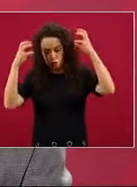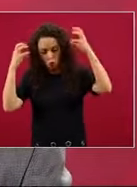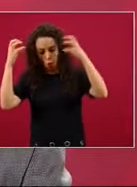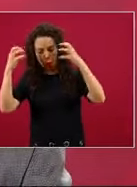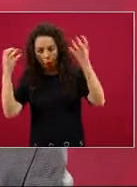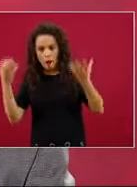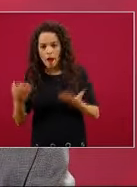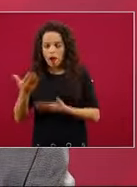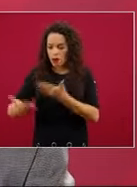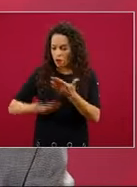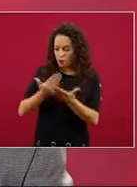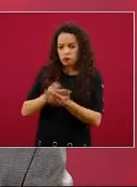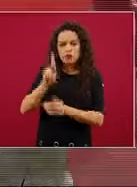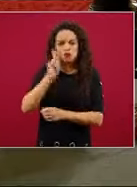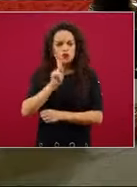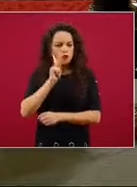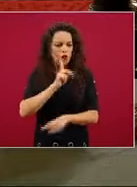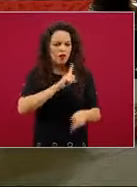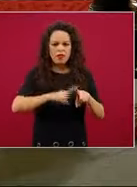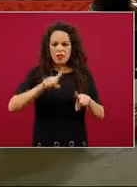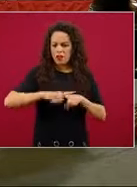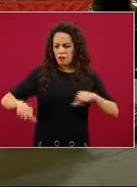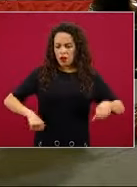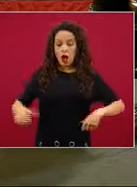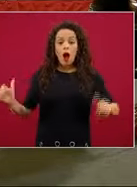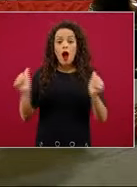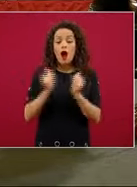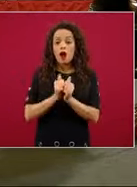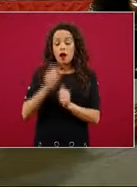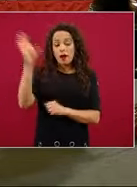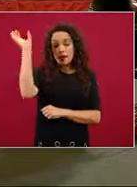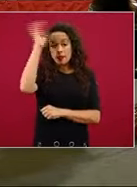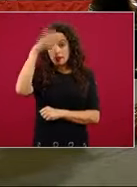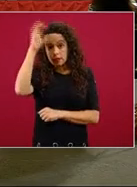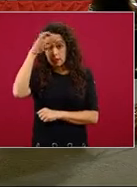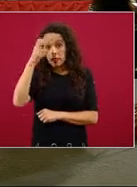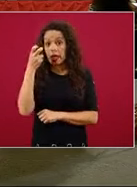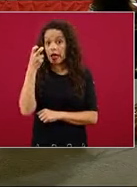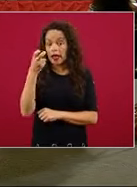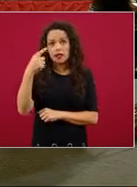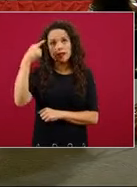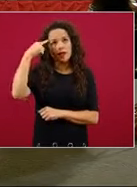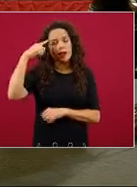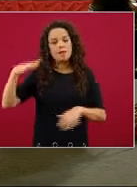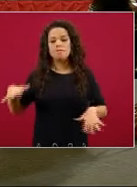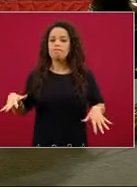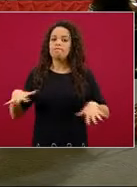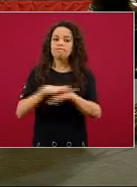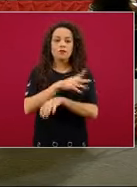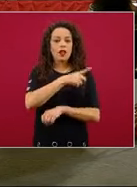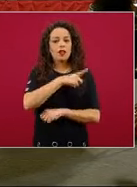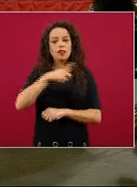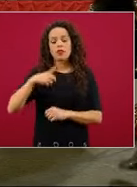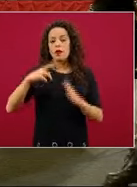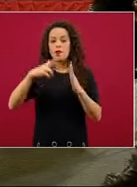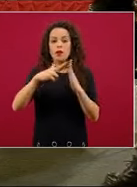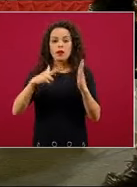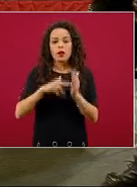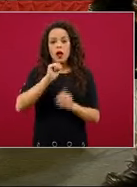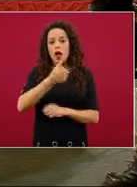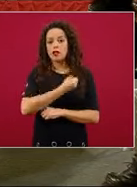de múltiples disciplinas y afortunadamente permeó hasta un cambio de paradigma en el Reglamento Sanitario Internacional. Y